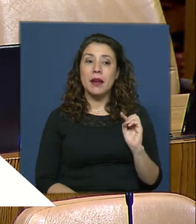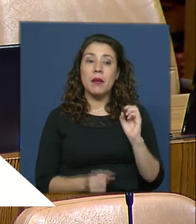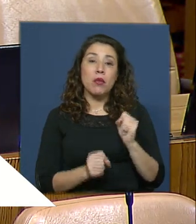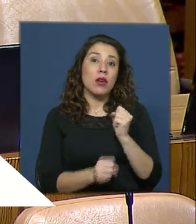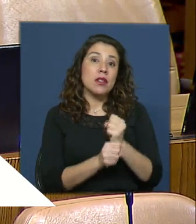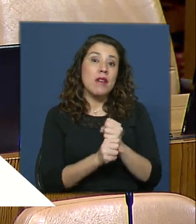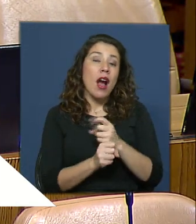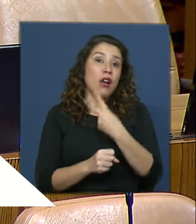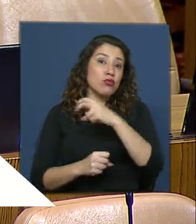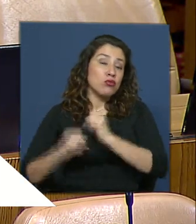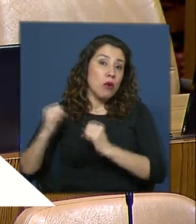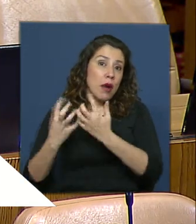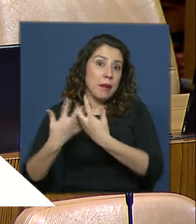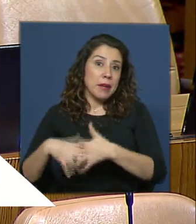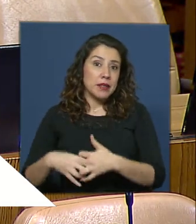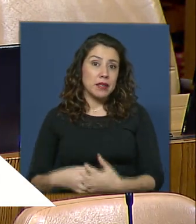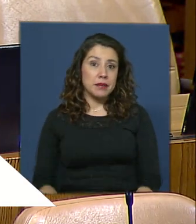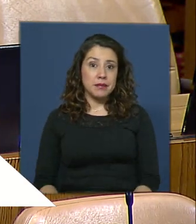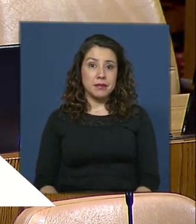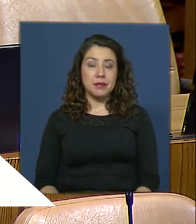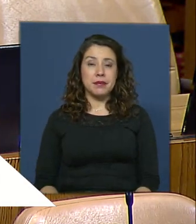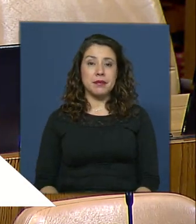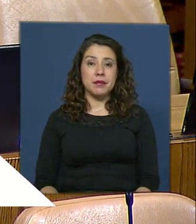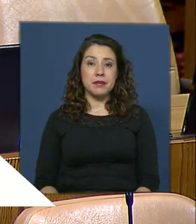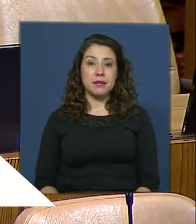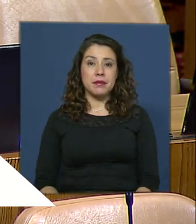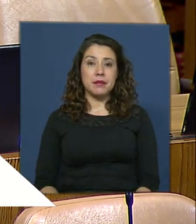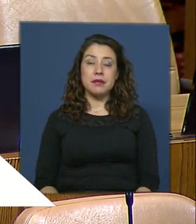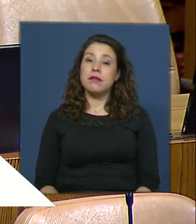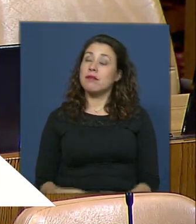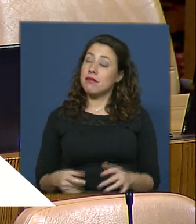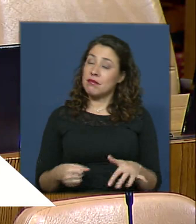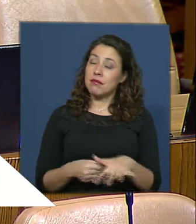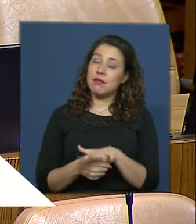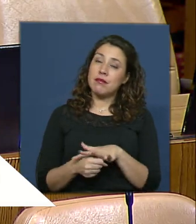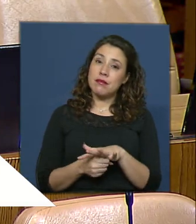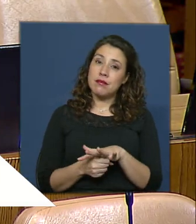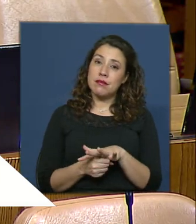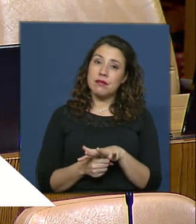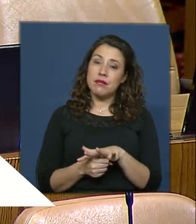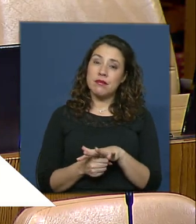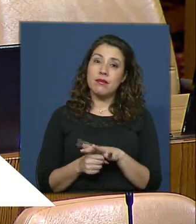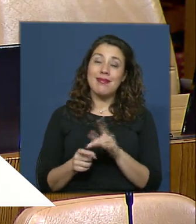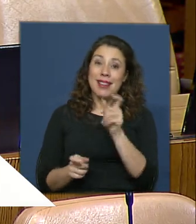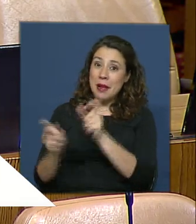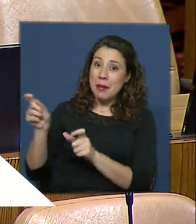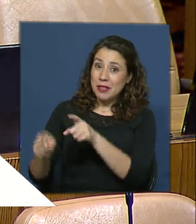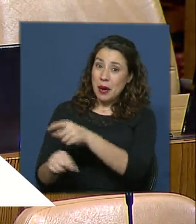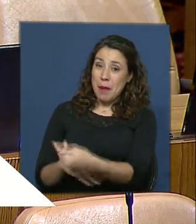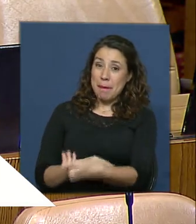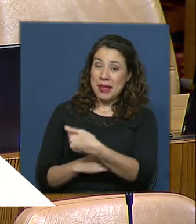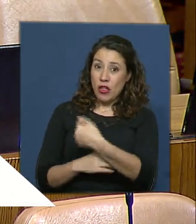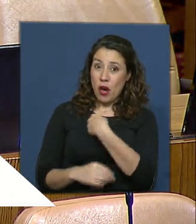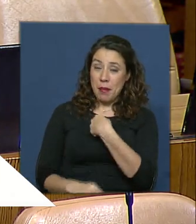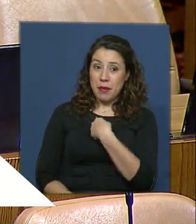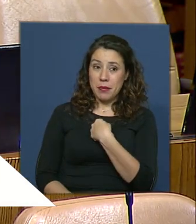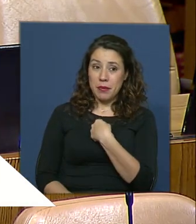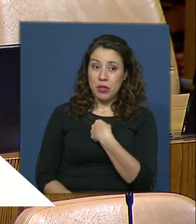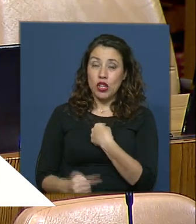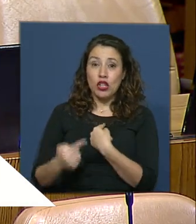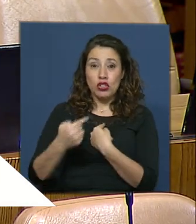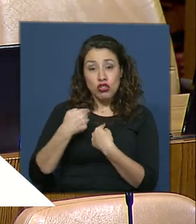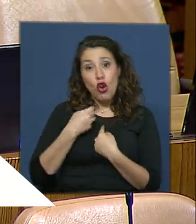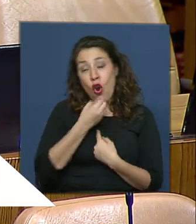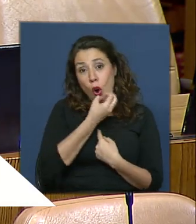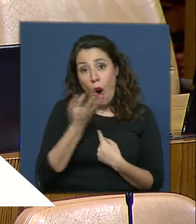dichos emprendimientos. Y en esa lógica y en ese contexto es que ellos me han solicitado, y yo lo hago de